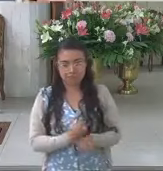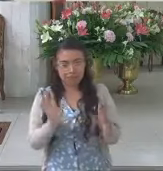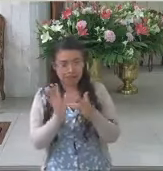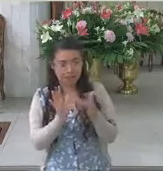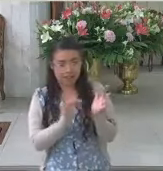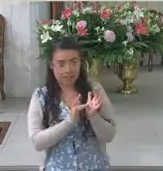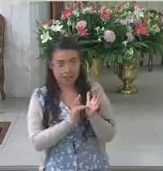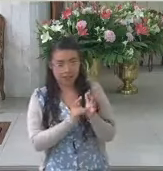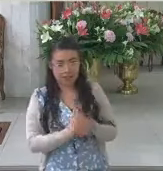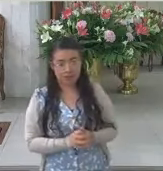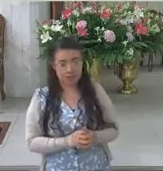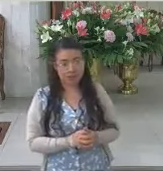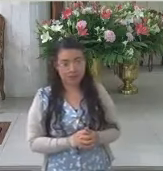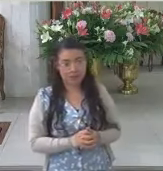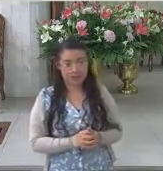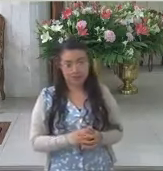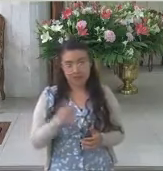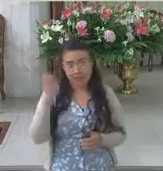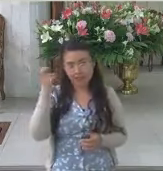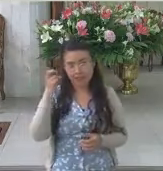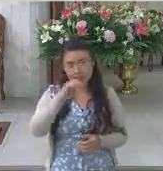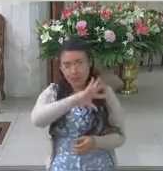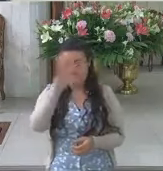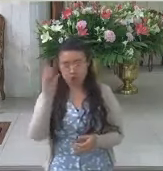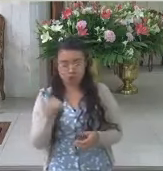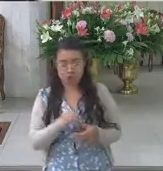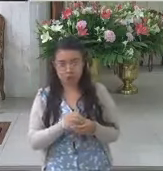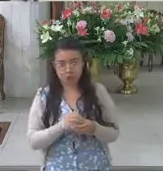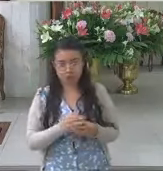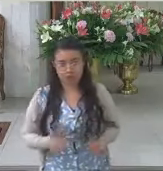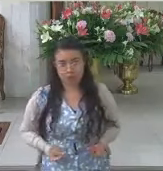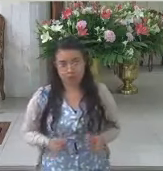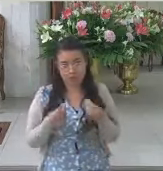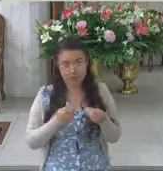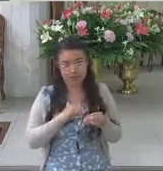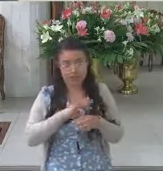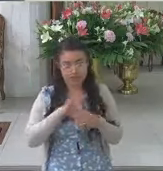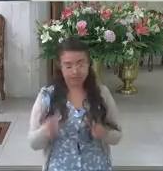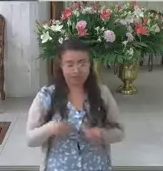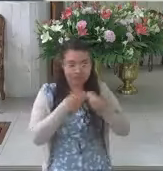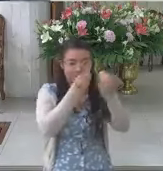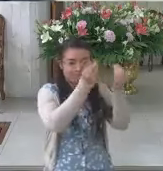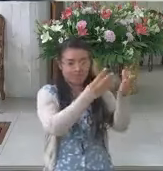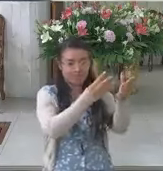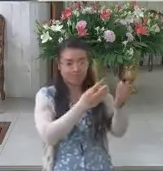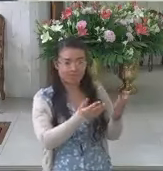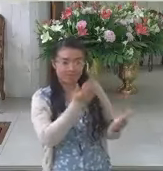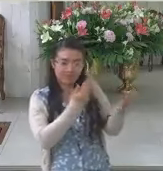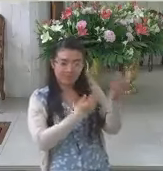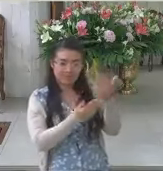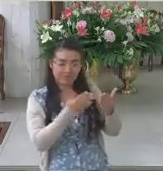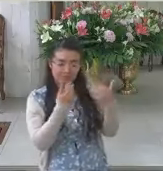es el todo de nuestra vida los cristianos cuando nos